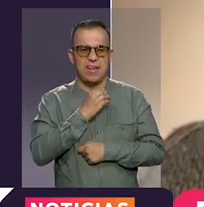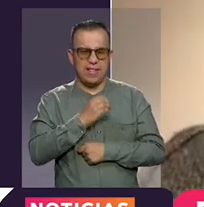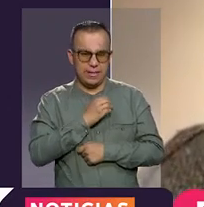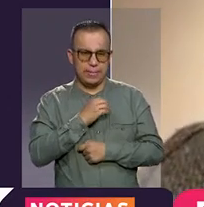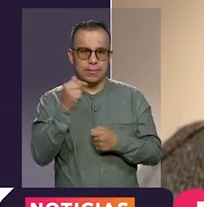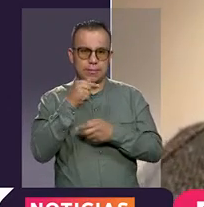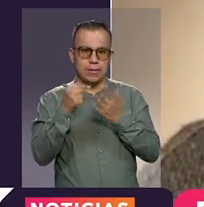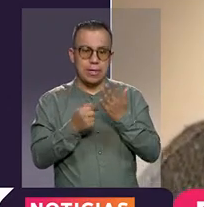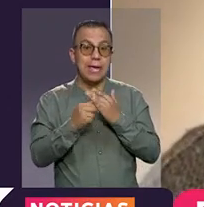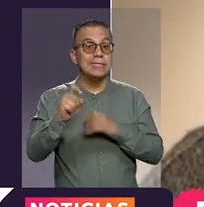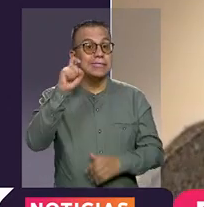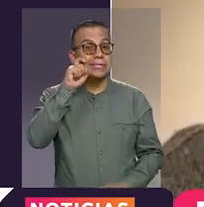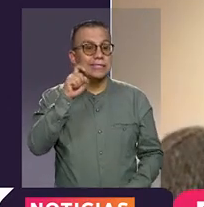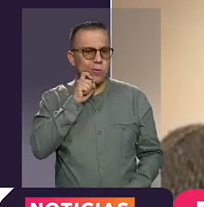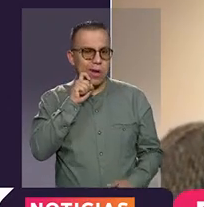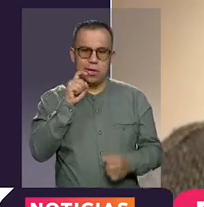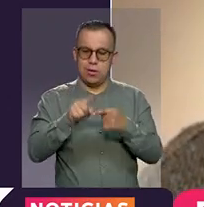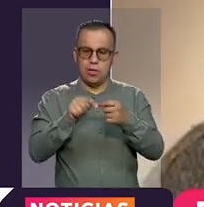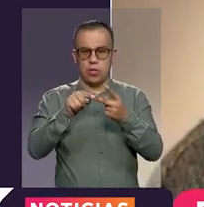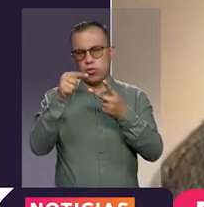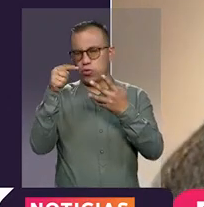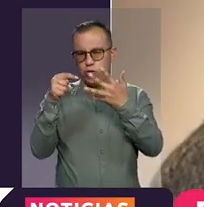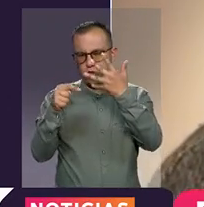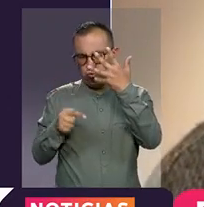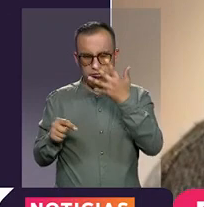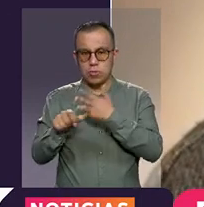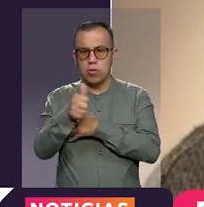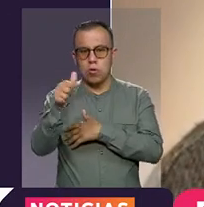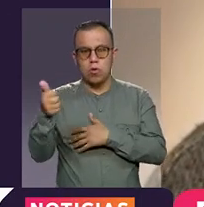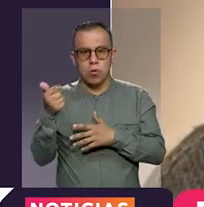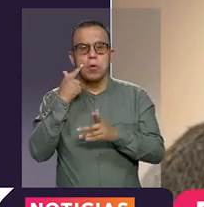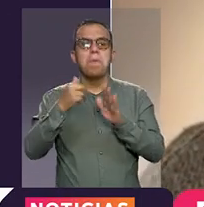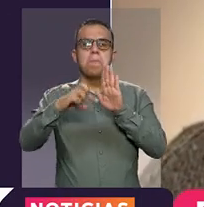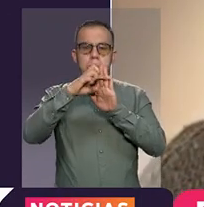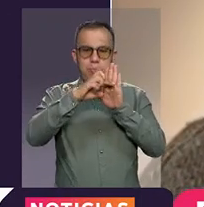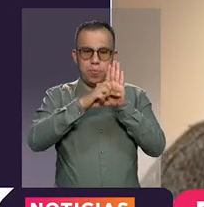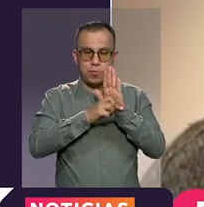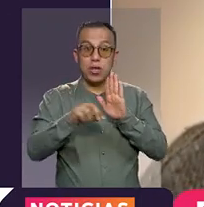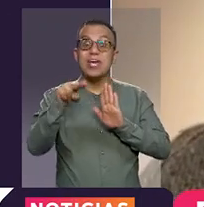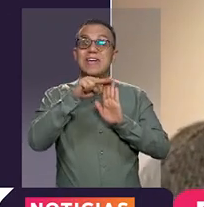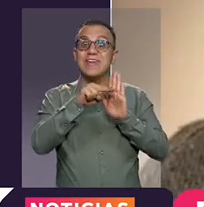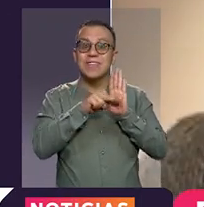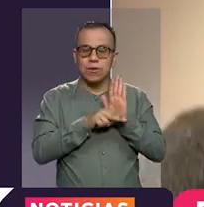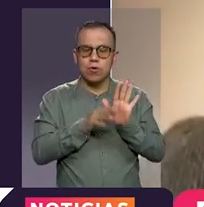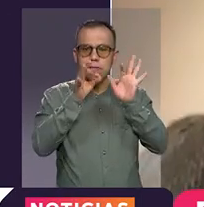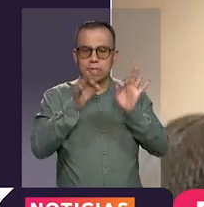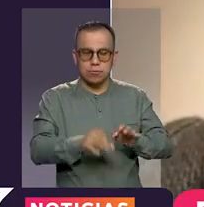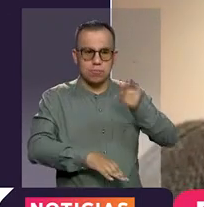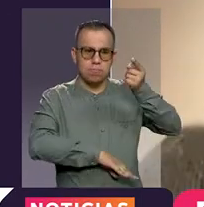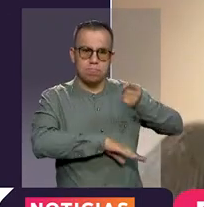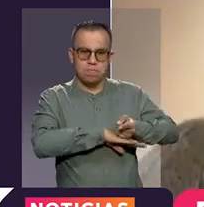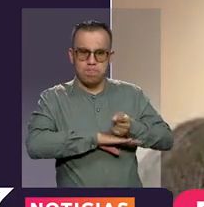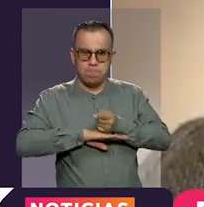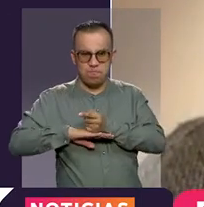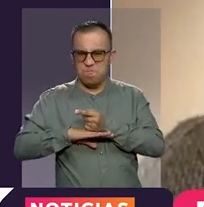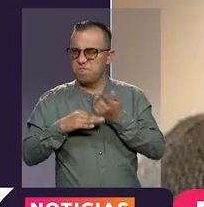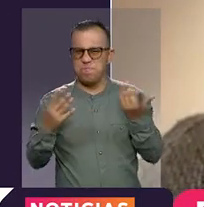características sexuales secundarias que se establecen a través de protocolos y normas establecidos